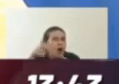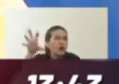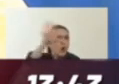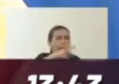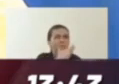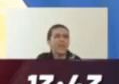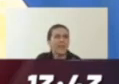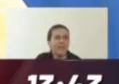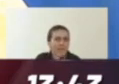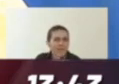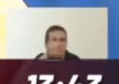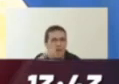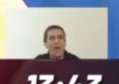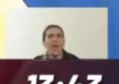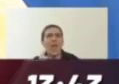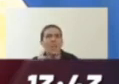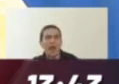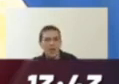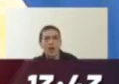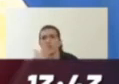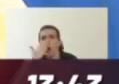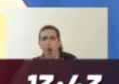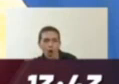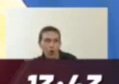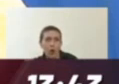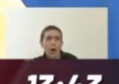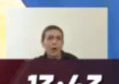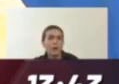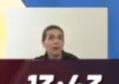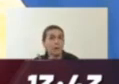Fe, irradia a Entre Ríos, irradia a Córdoba.